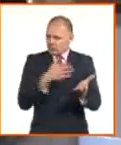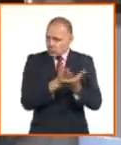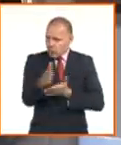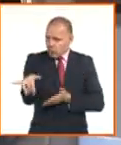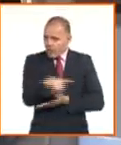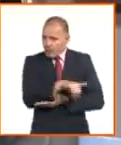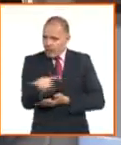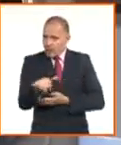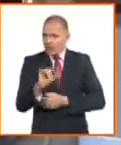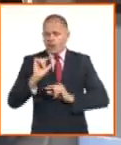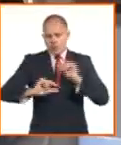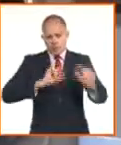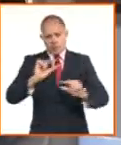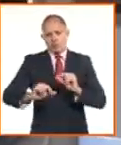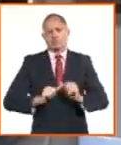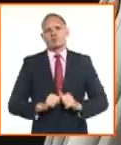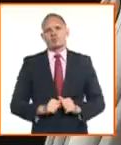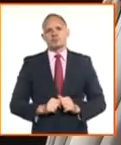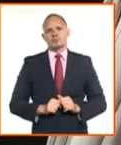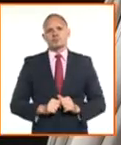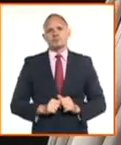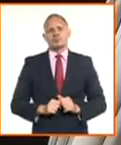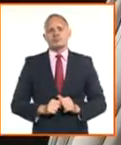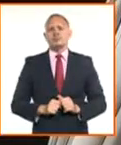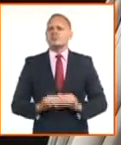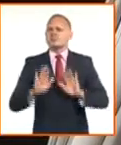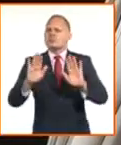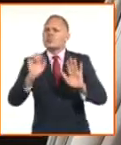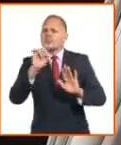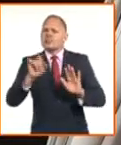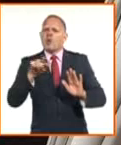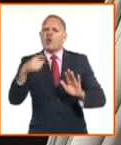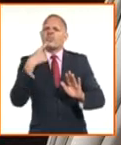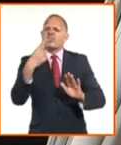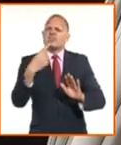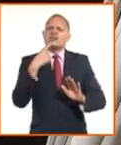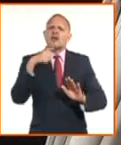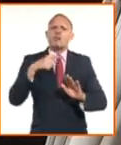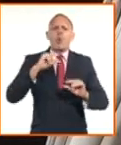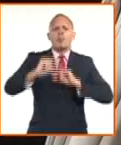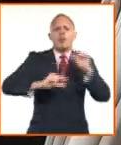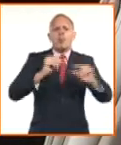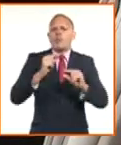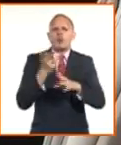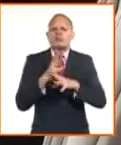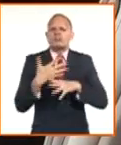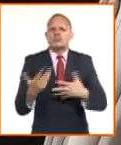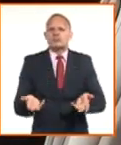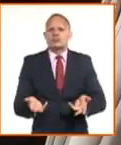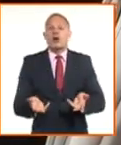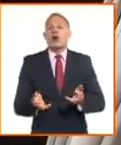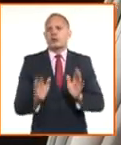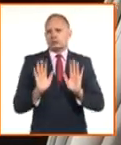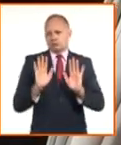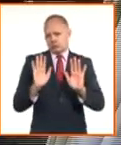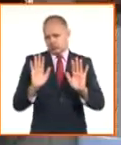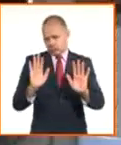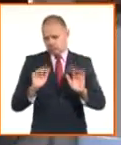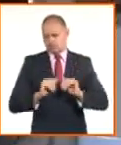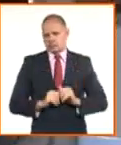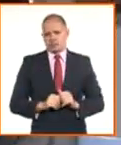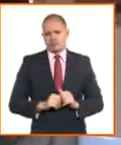venta, etcétera. ¿Esos pasos pueden llevarnos a ese tipo de cambio de equilibrio que tendría la economía cubana? Vamos allá. A ver,